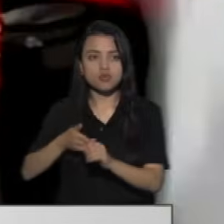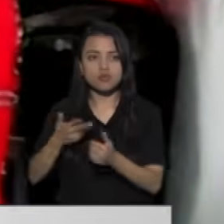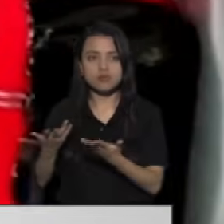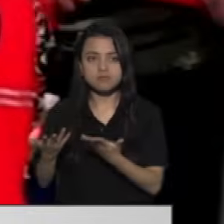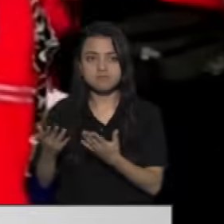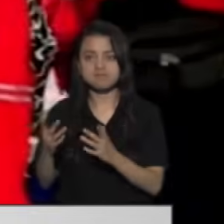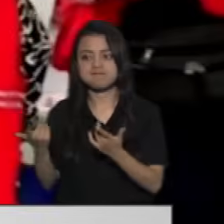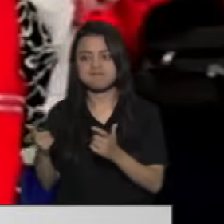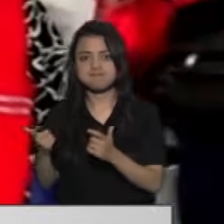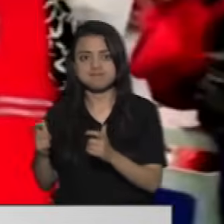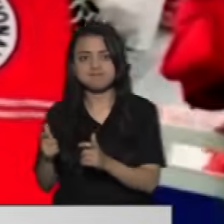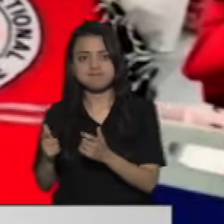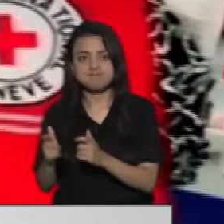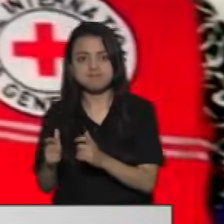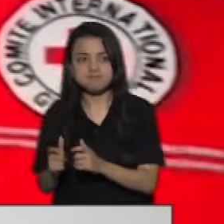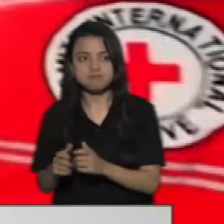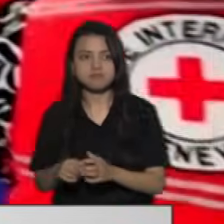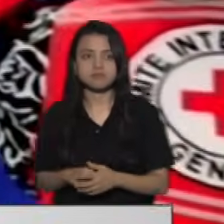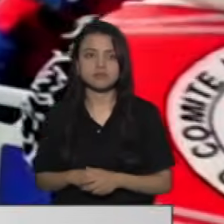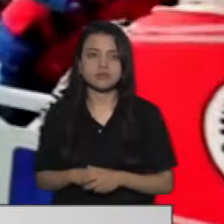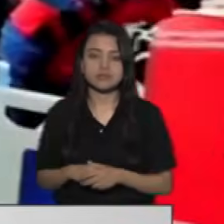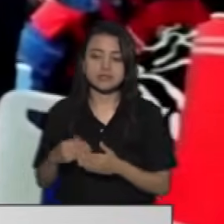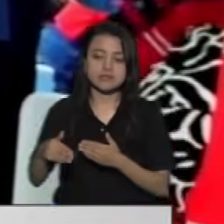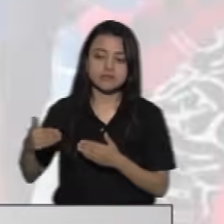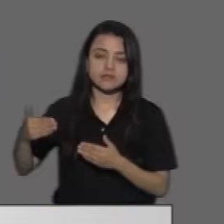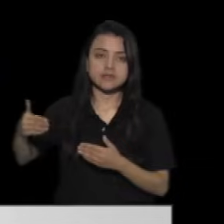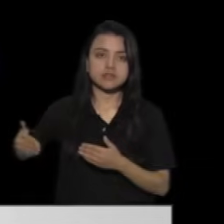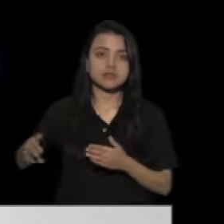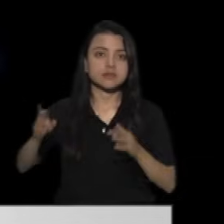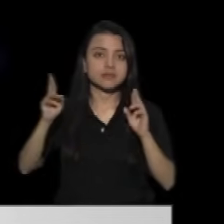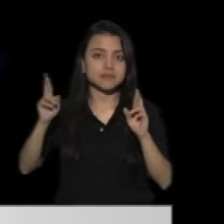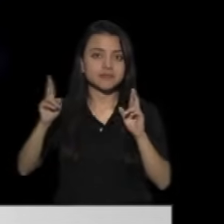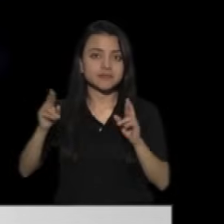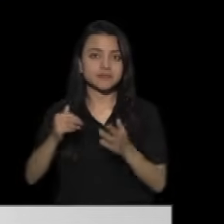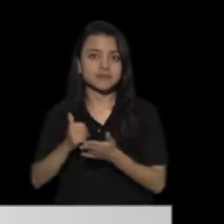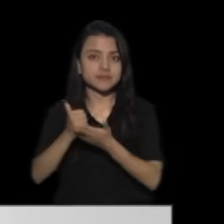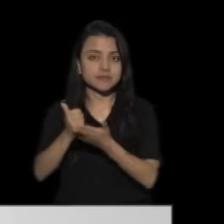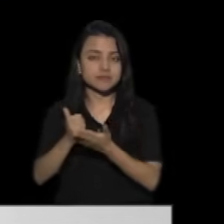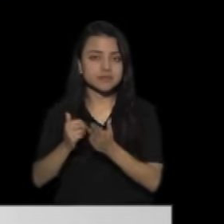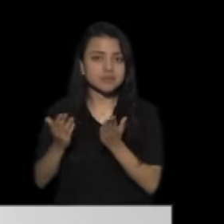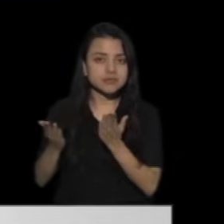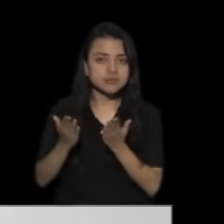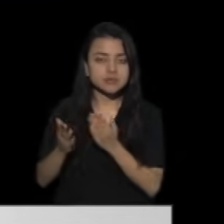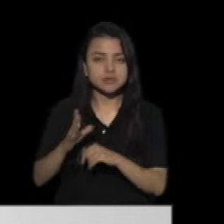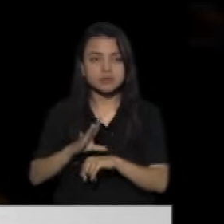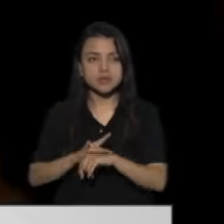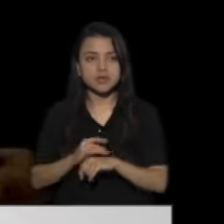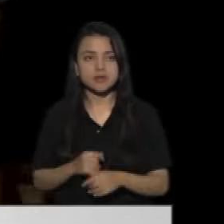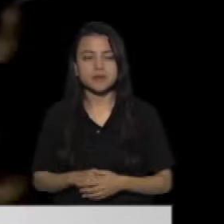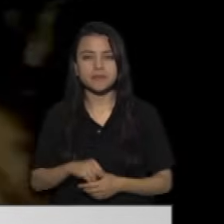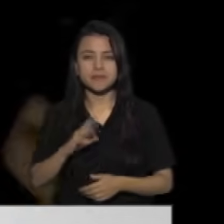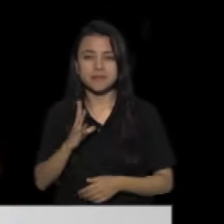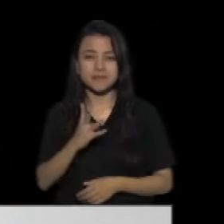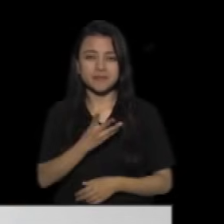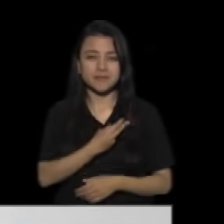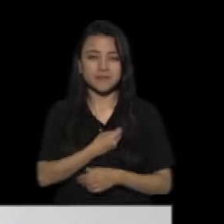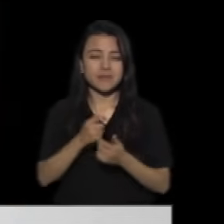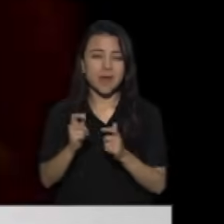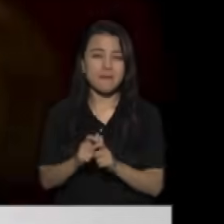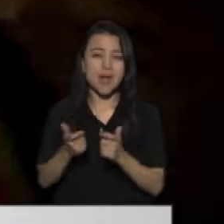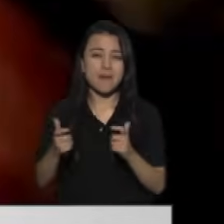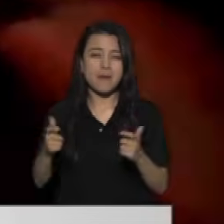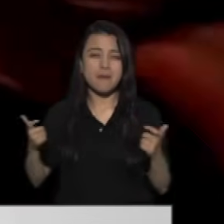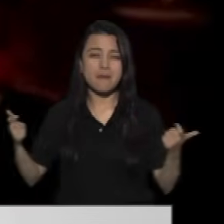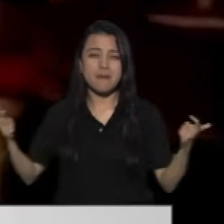garantizar un nivel mínimo de servicios durante los próximos días. A su vez, la cifra de palestinos fallecidos continúa